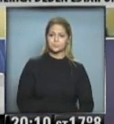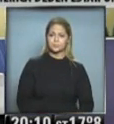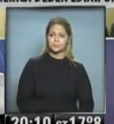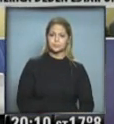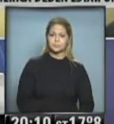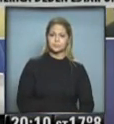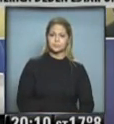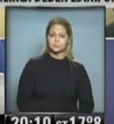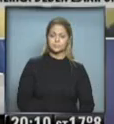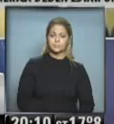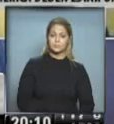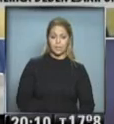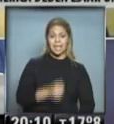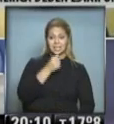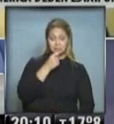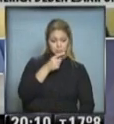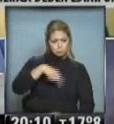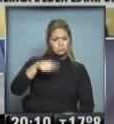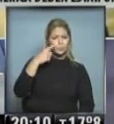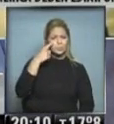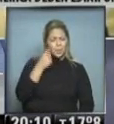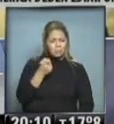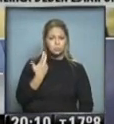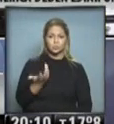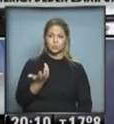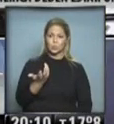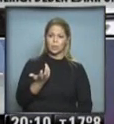Entonces, si nos damos cuenta, hermanos, hermanas,